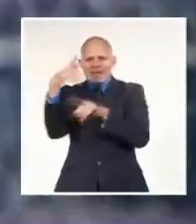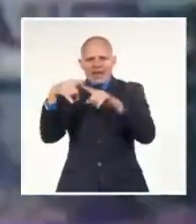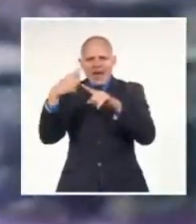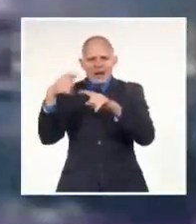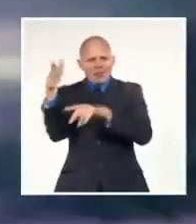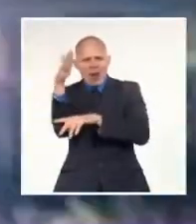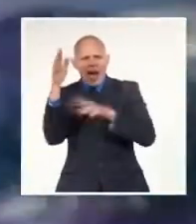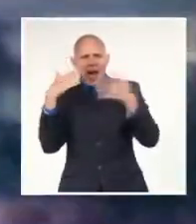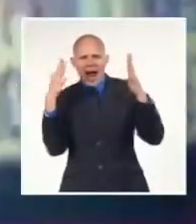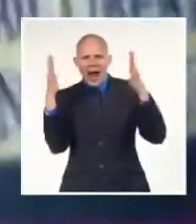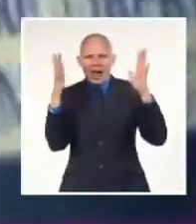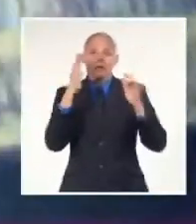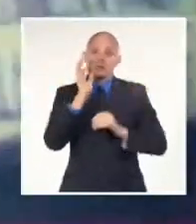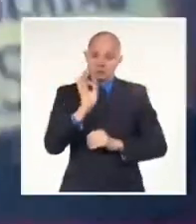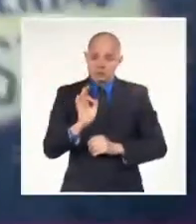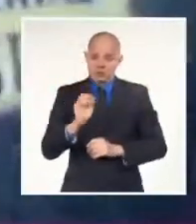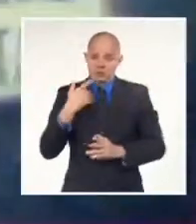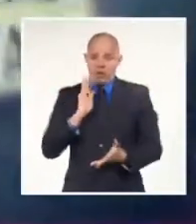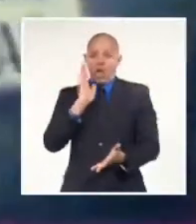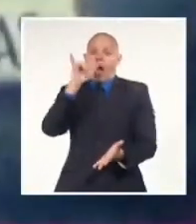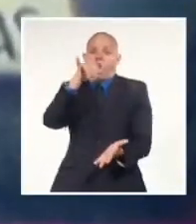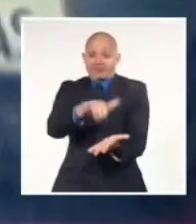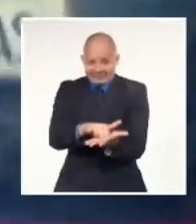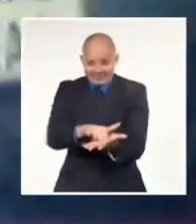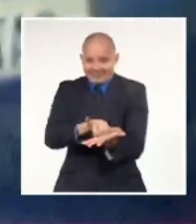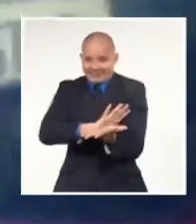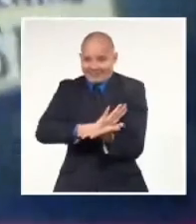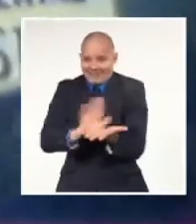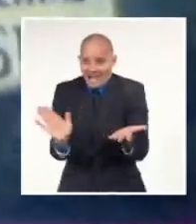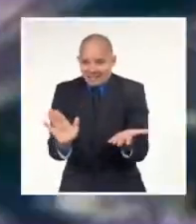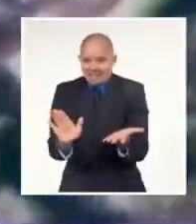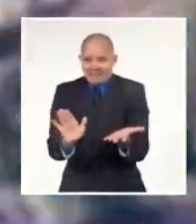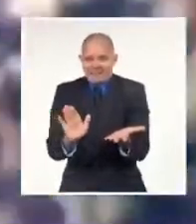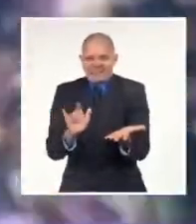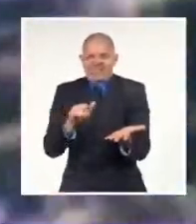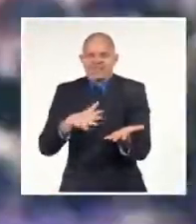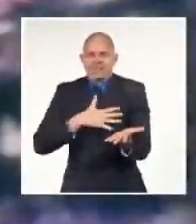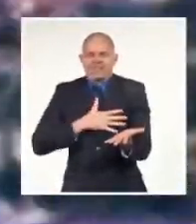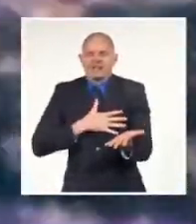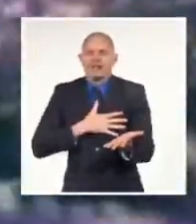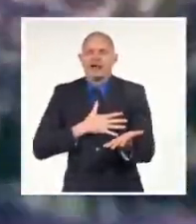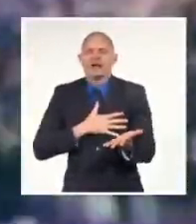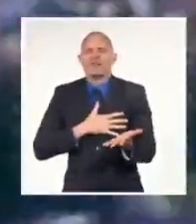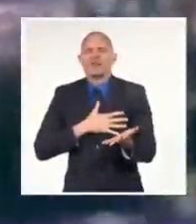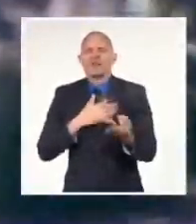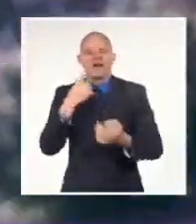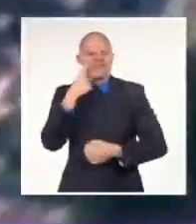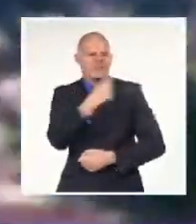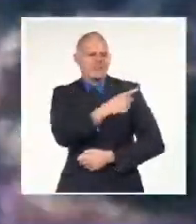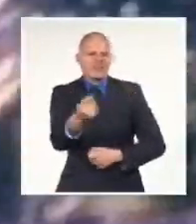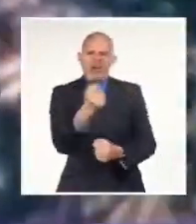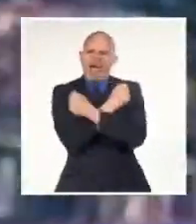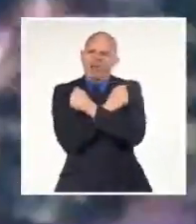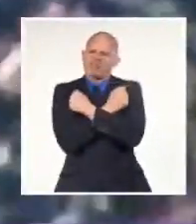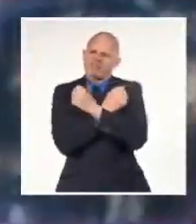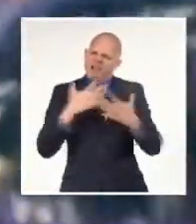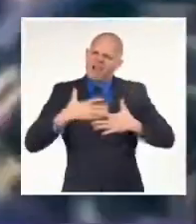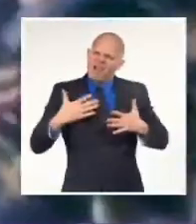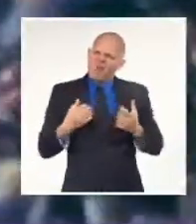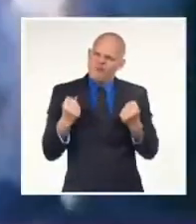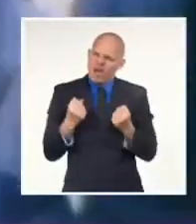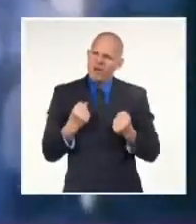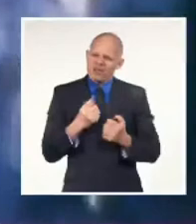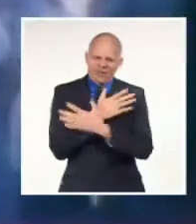Al llegar a mi patria y sentir palpar la expresión de cariño que nos daba